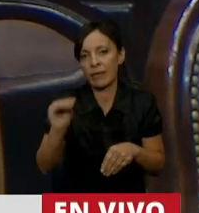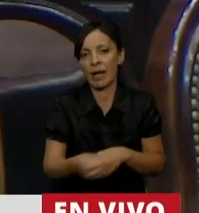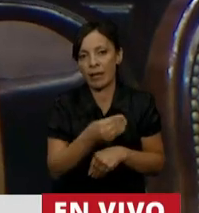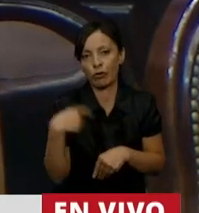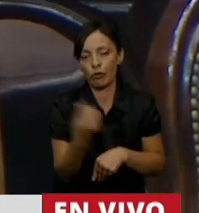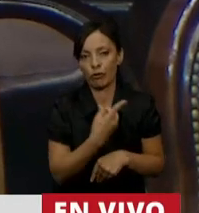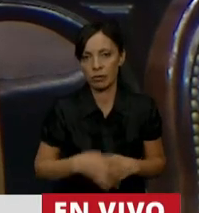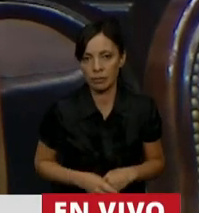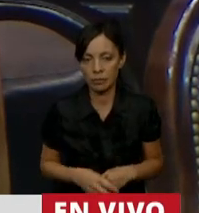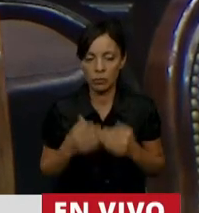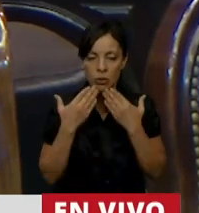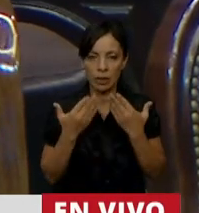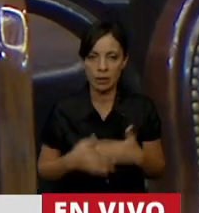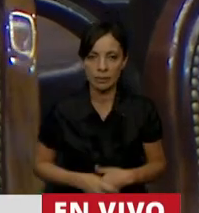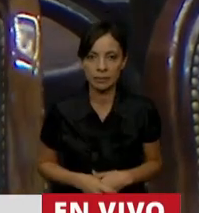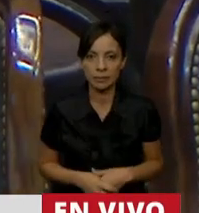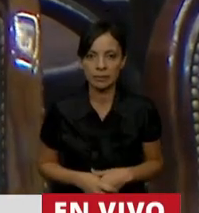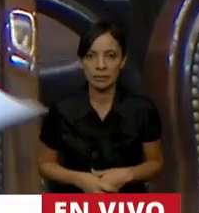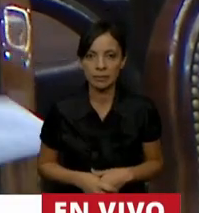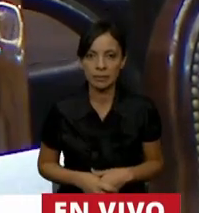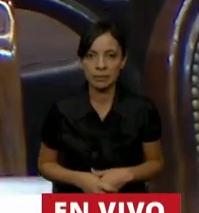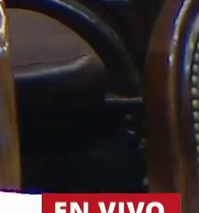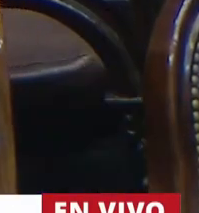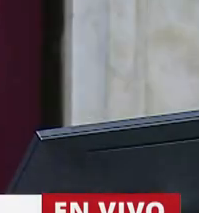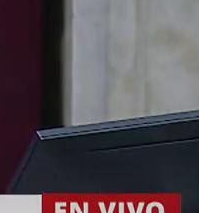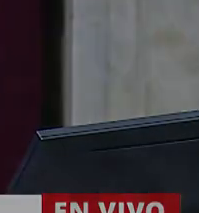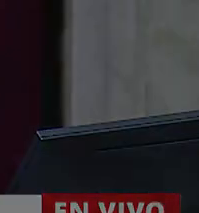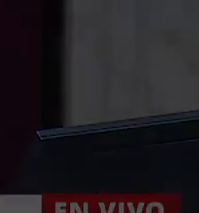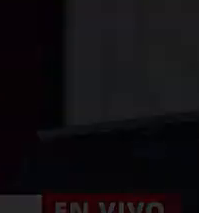y habremos perdido la batalla. Muchas gracias, señor presidente. Muchas gracias, diputada Carrizo.